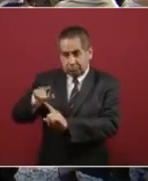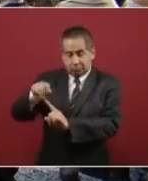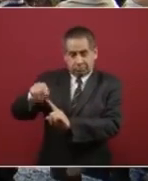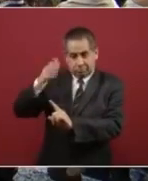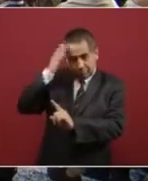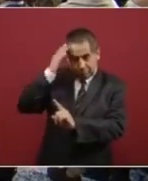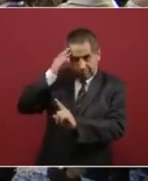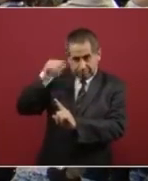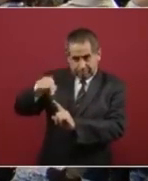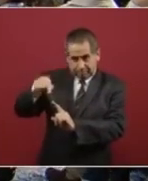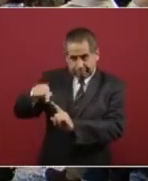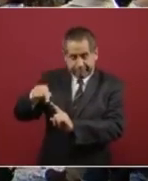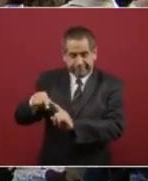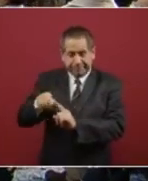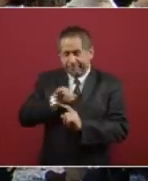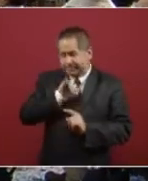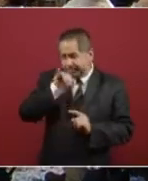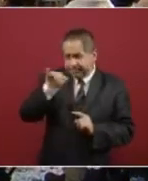municipal.